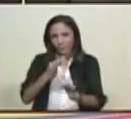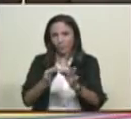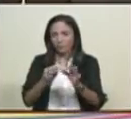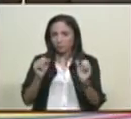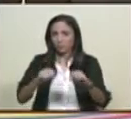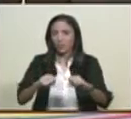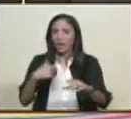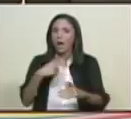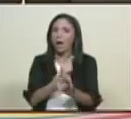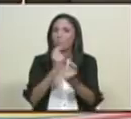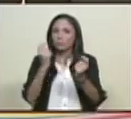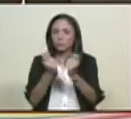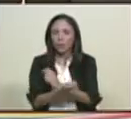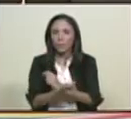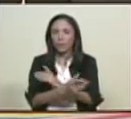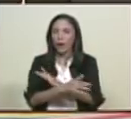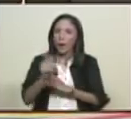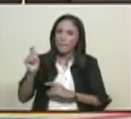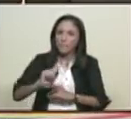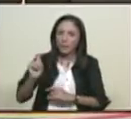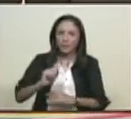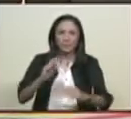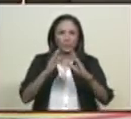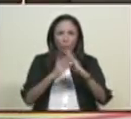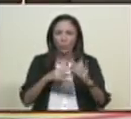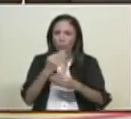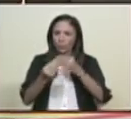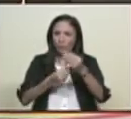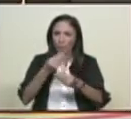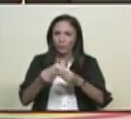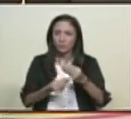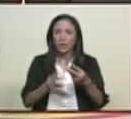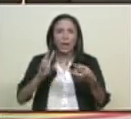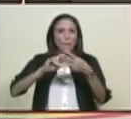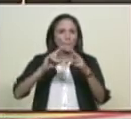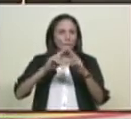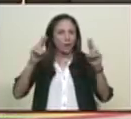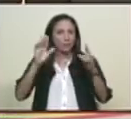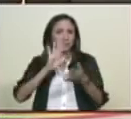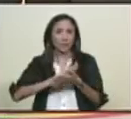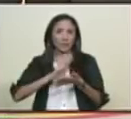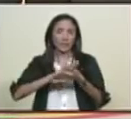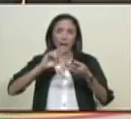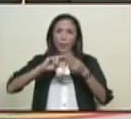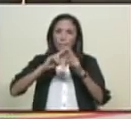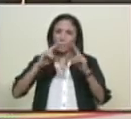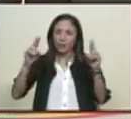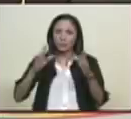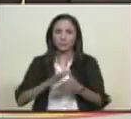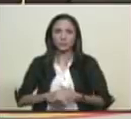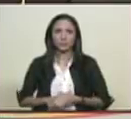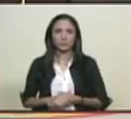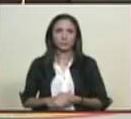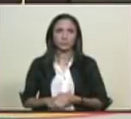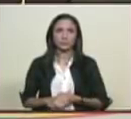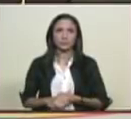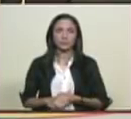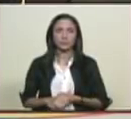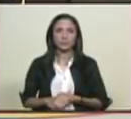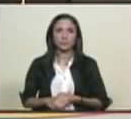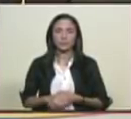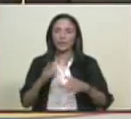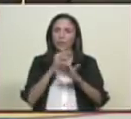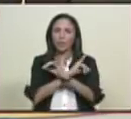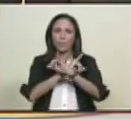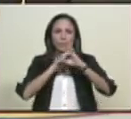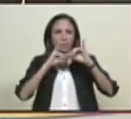viene, en los meses y años que están por venir, es más paz, paz y paz. Es más integridad, es más